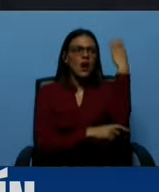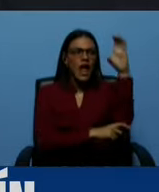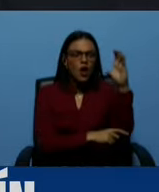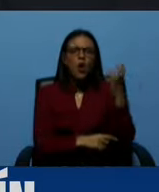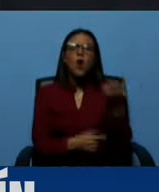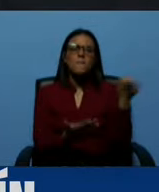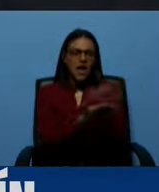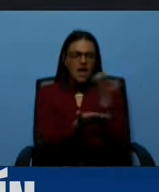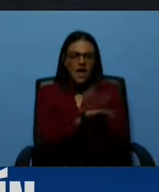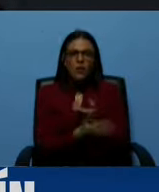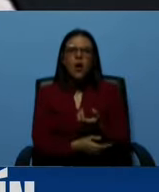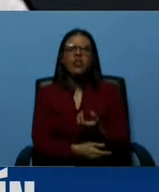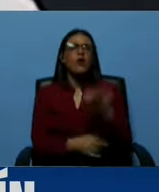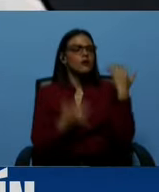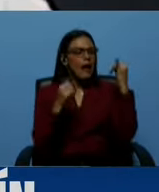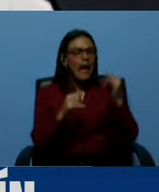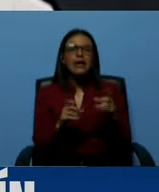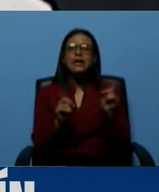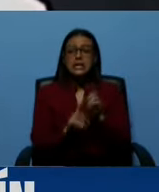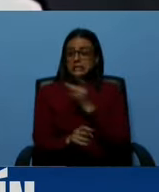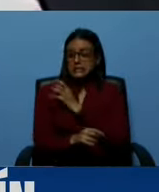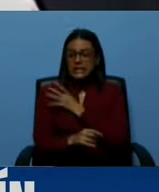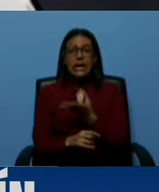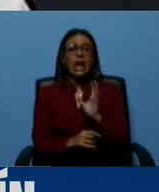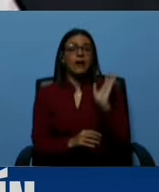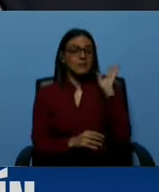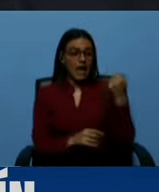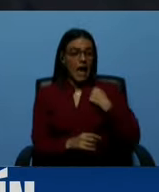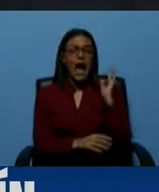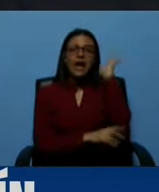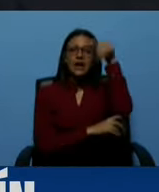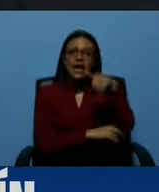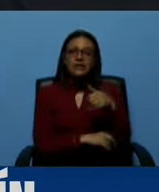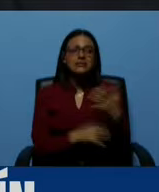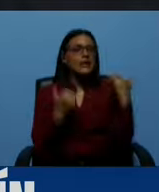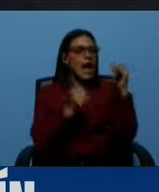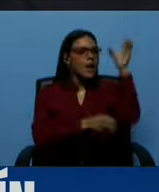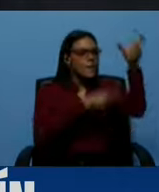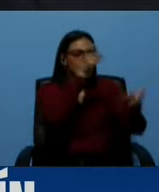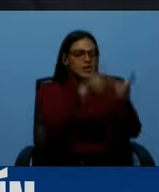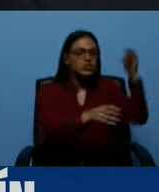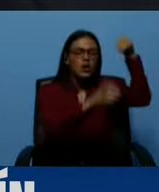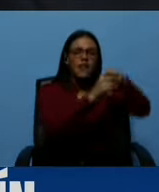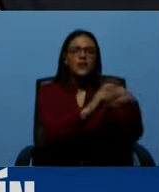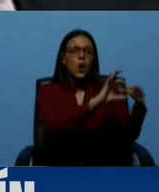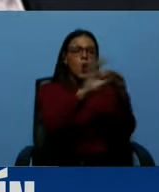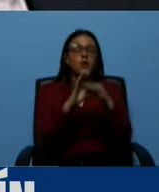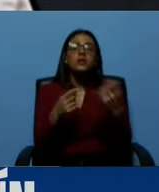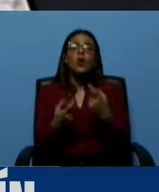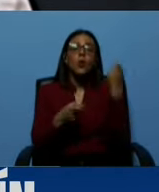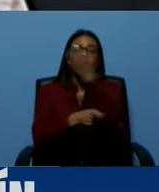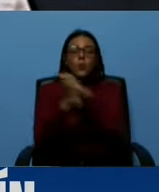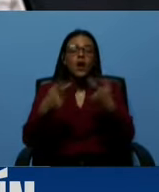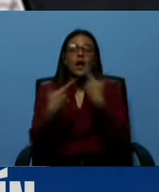Panamá, de Chile, de Argentina. Es la expresión de la Unión por la libertad de los pueblos. Y hoy Venezuela